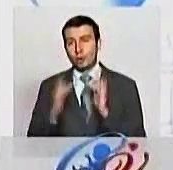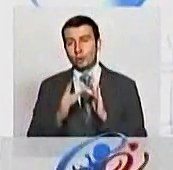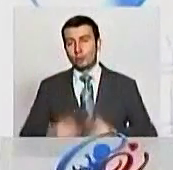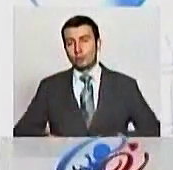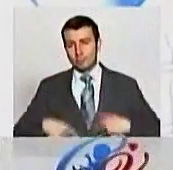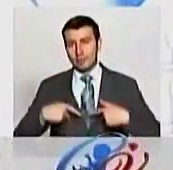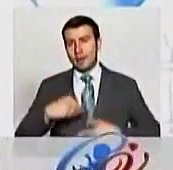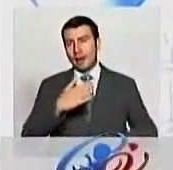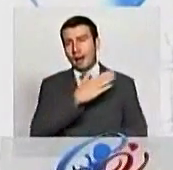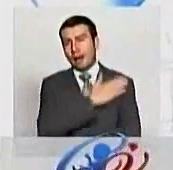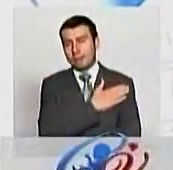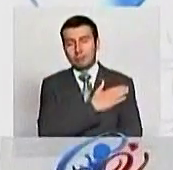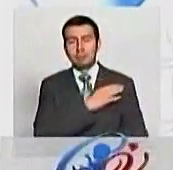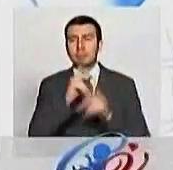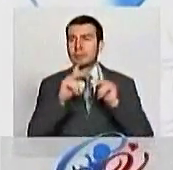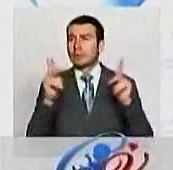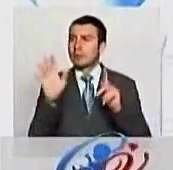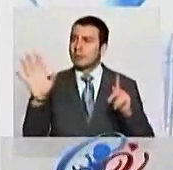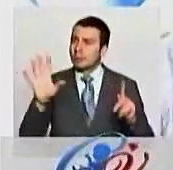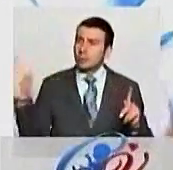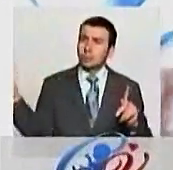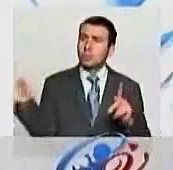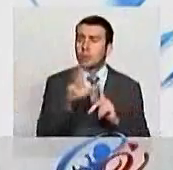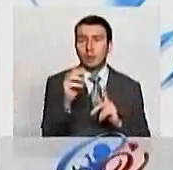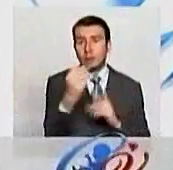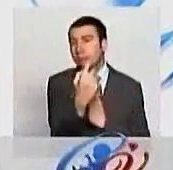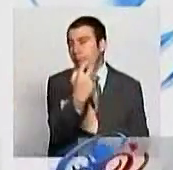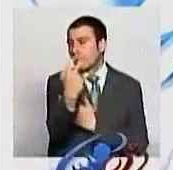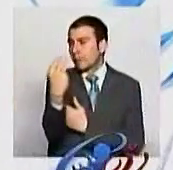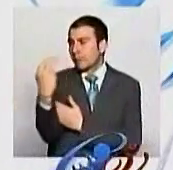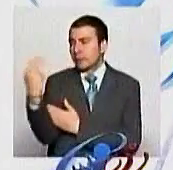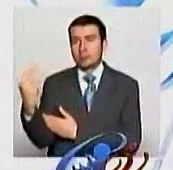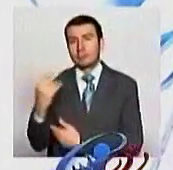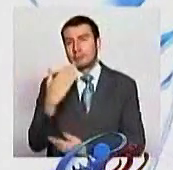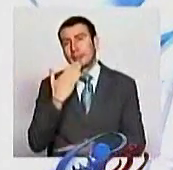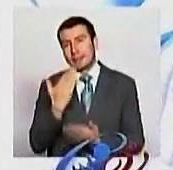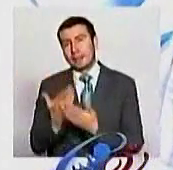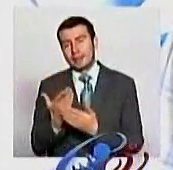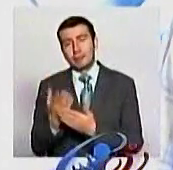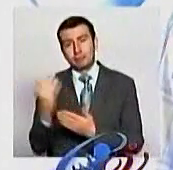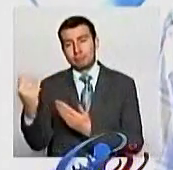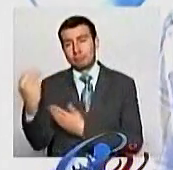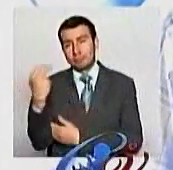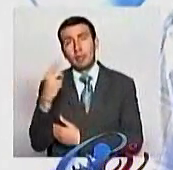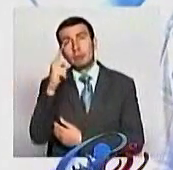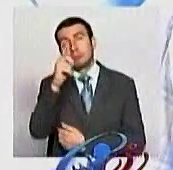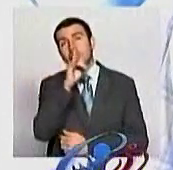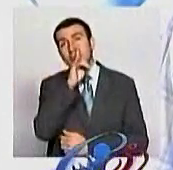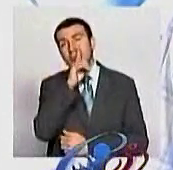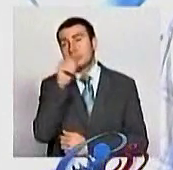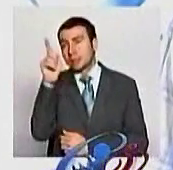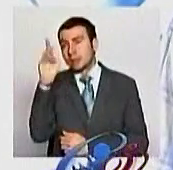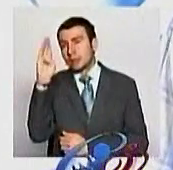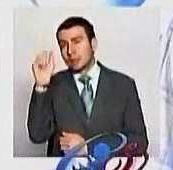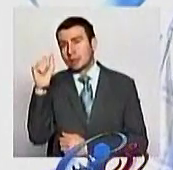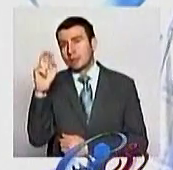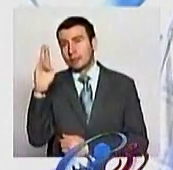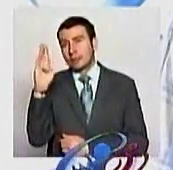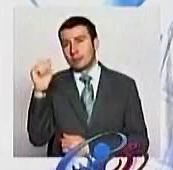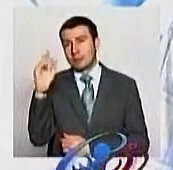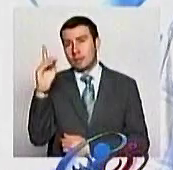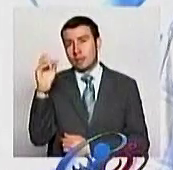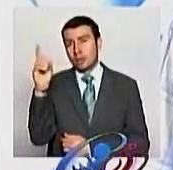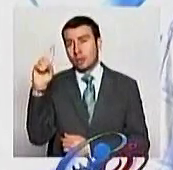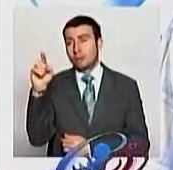abrazo en la distancia a tantas personas que nos ven en diferentes sitios, en Conérico, en Barbados, a mi sobrina Cristina, un